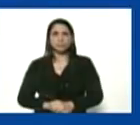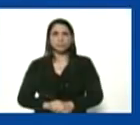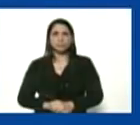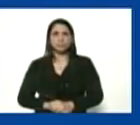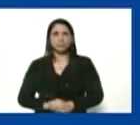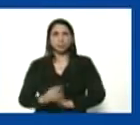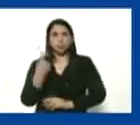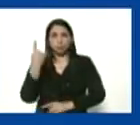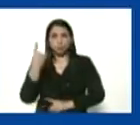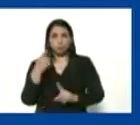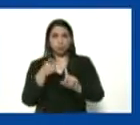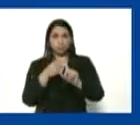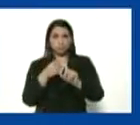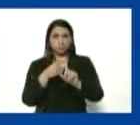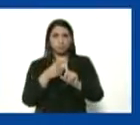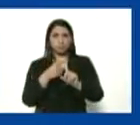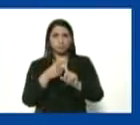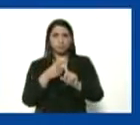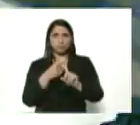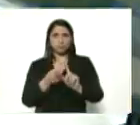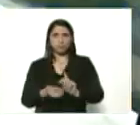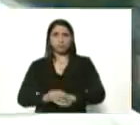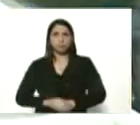es uno.